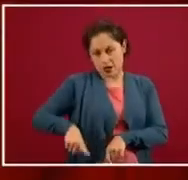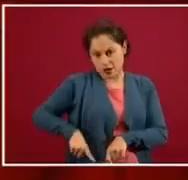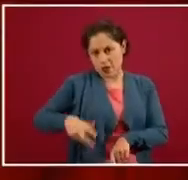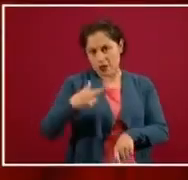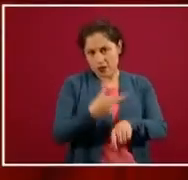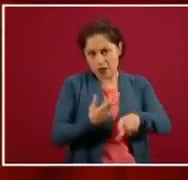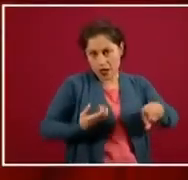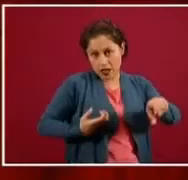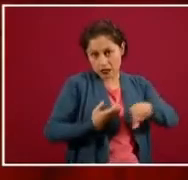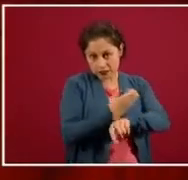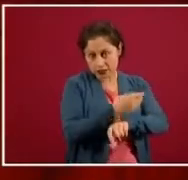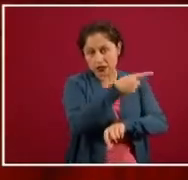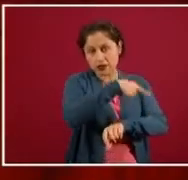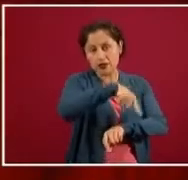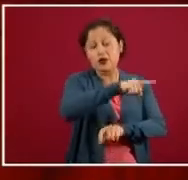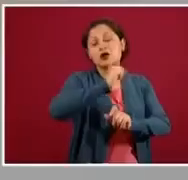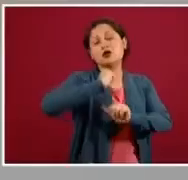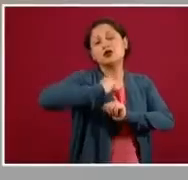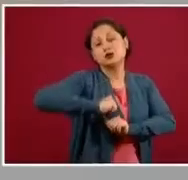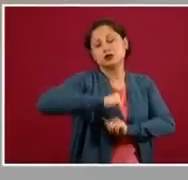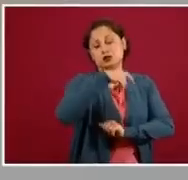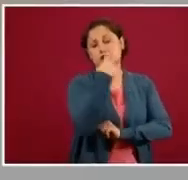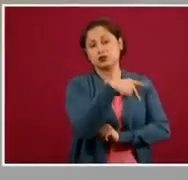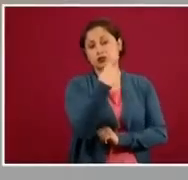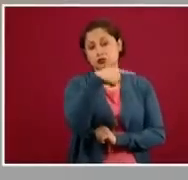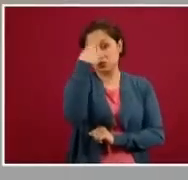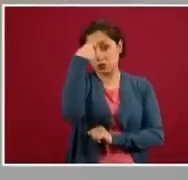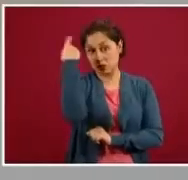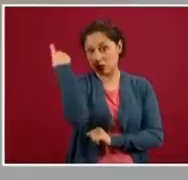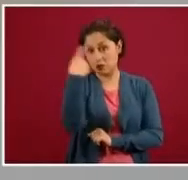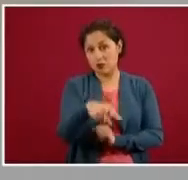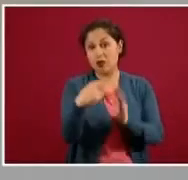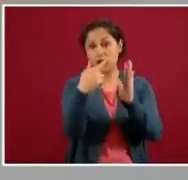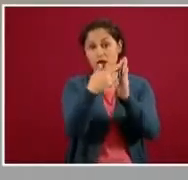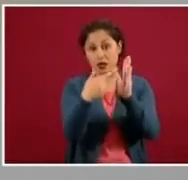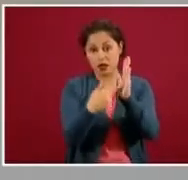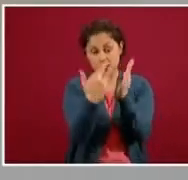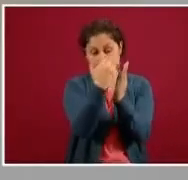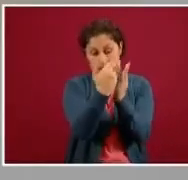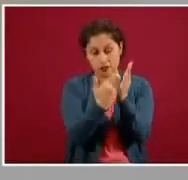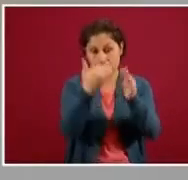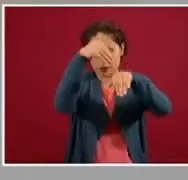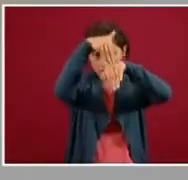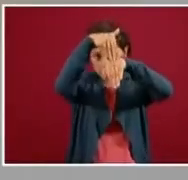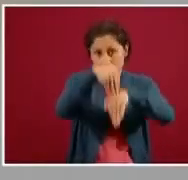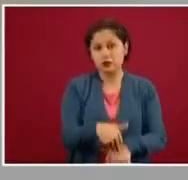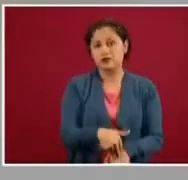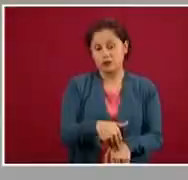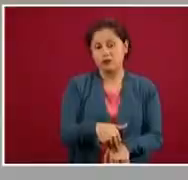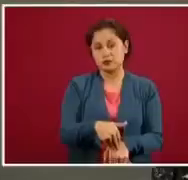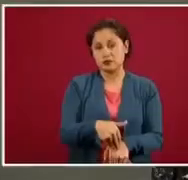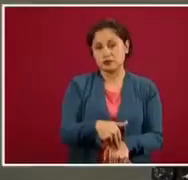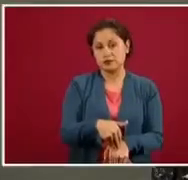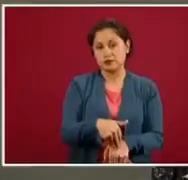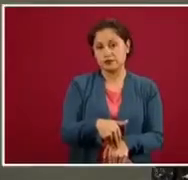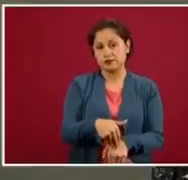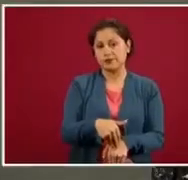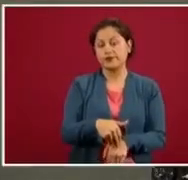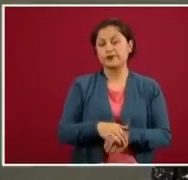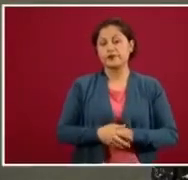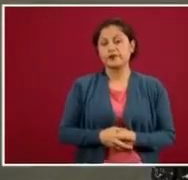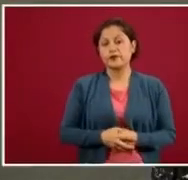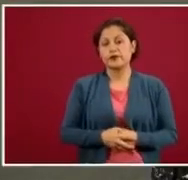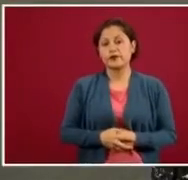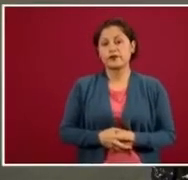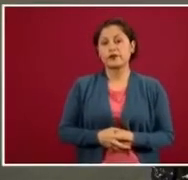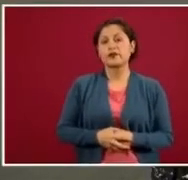garantizar que se cumplan las disposiciones generales del Consejo de Salubridad General, que es la Autoridad Sanitaria Nacional,